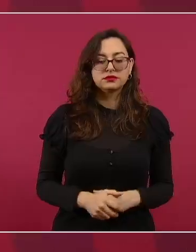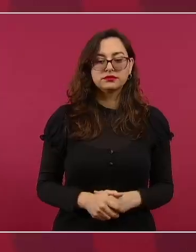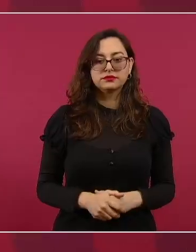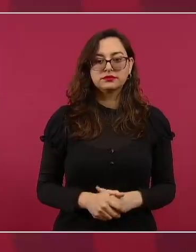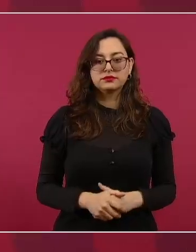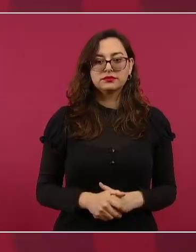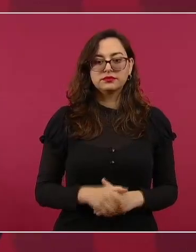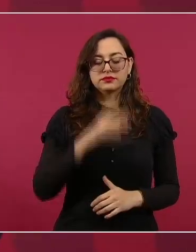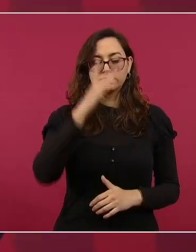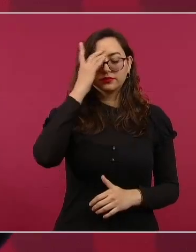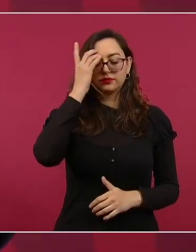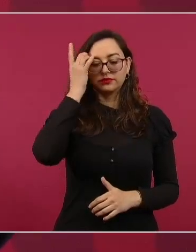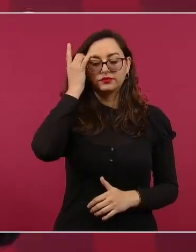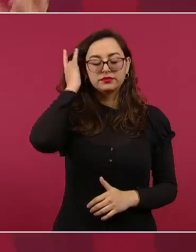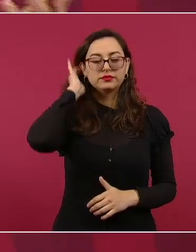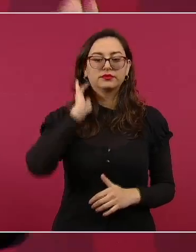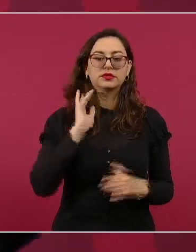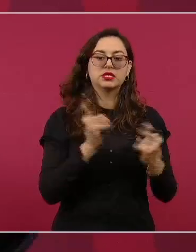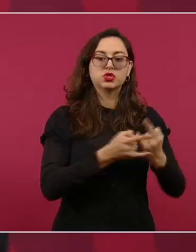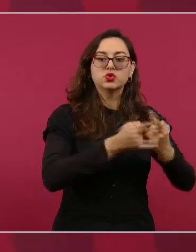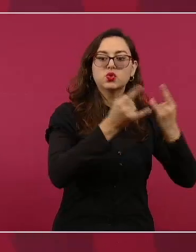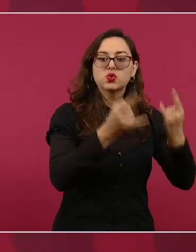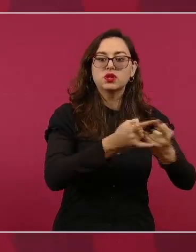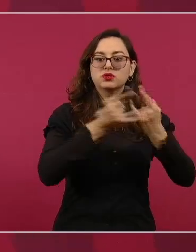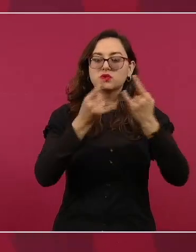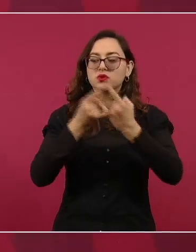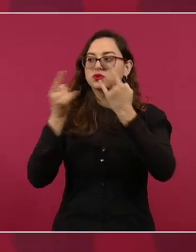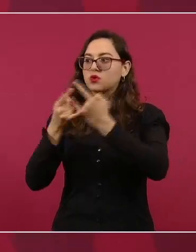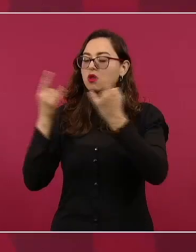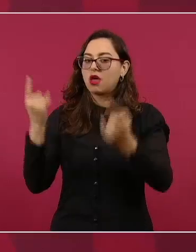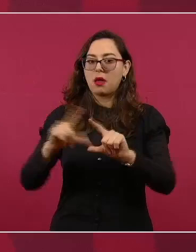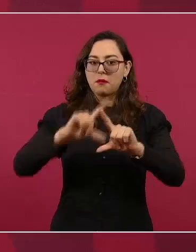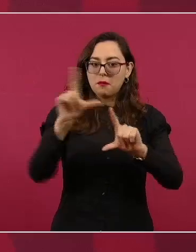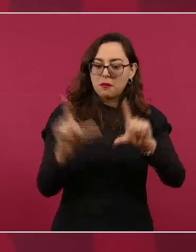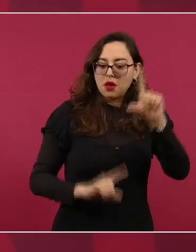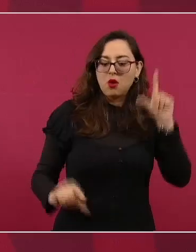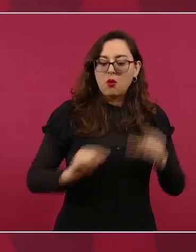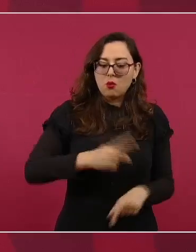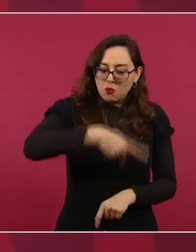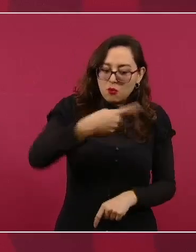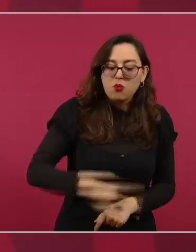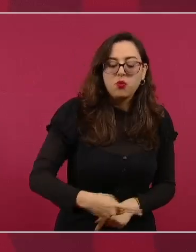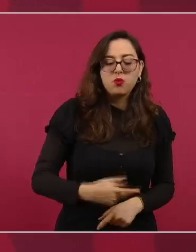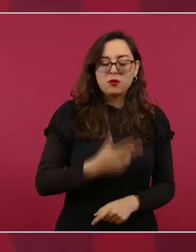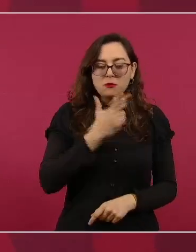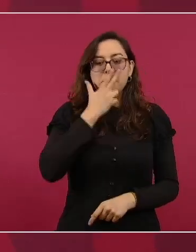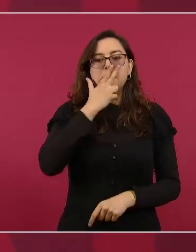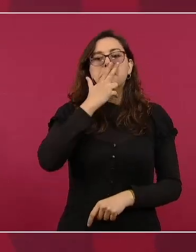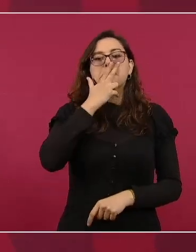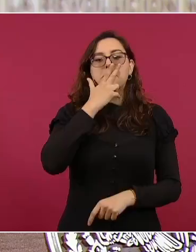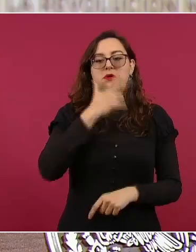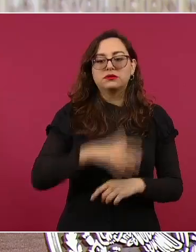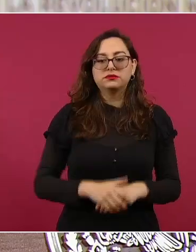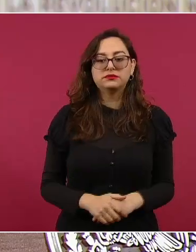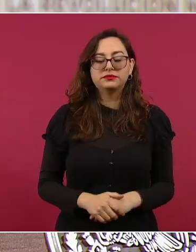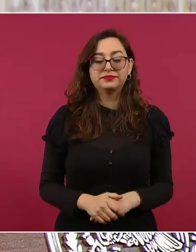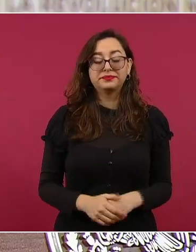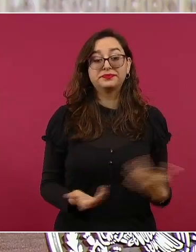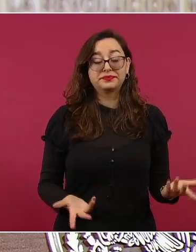enero de 1915. Es toda la historia donde desgraciadamente